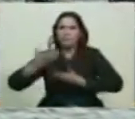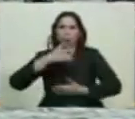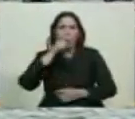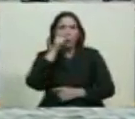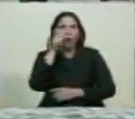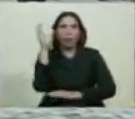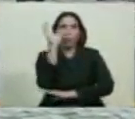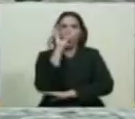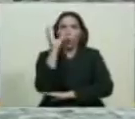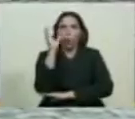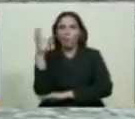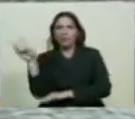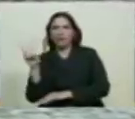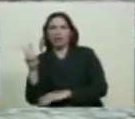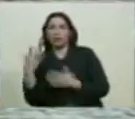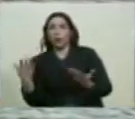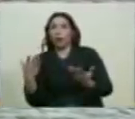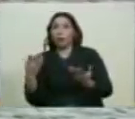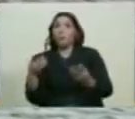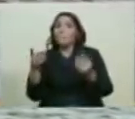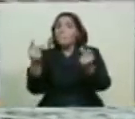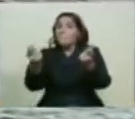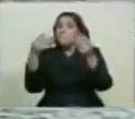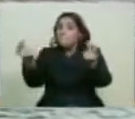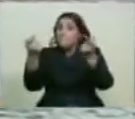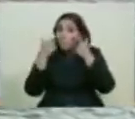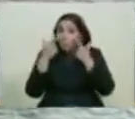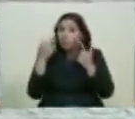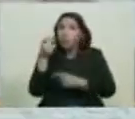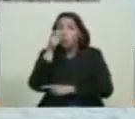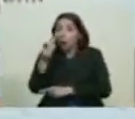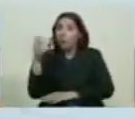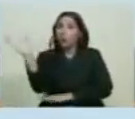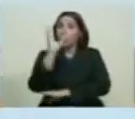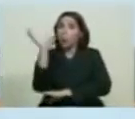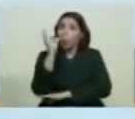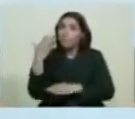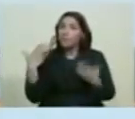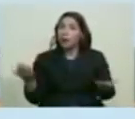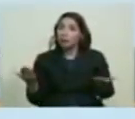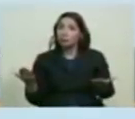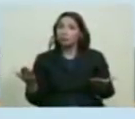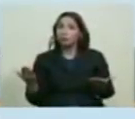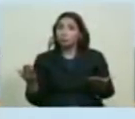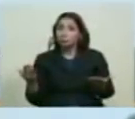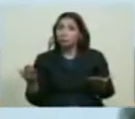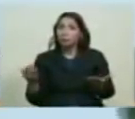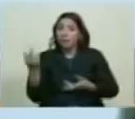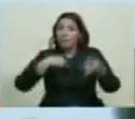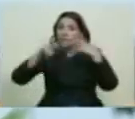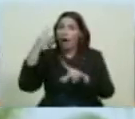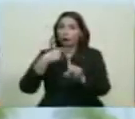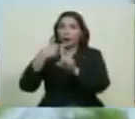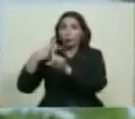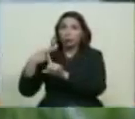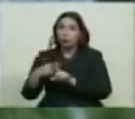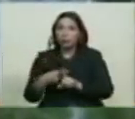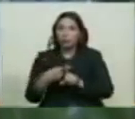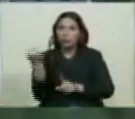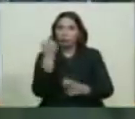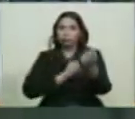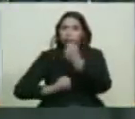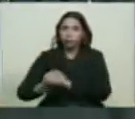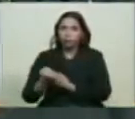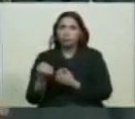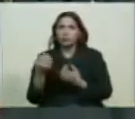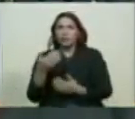y Venezuela. Alerto al pueblo colombiano de los falsos positivos criminales que